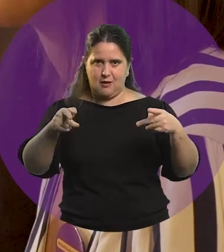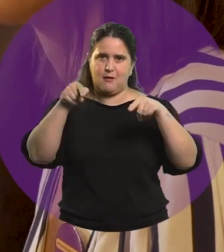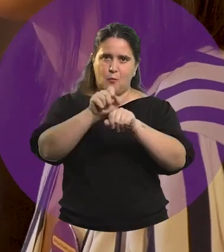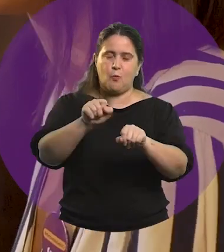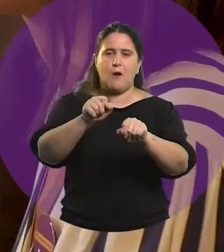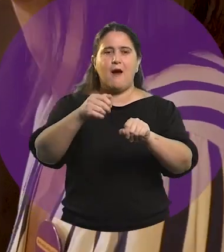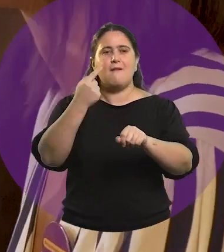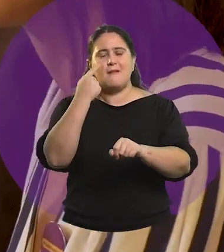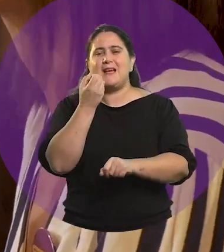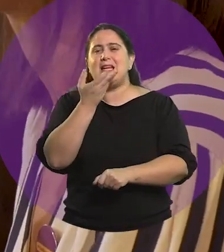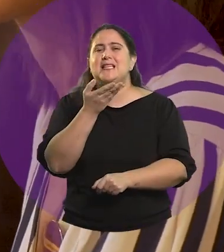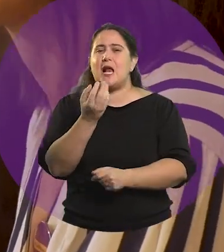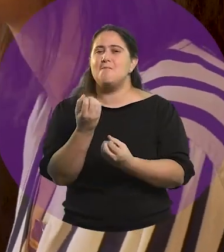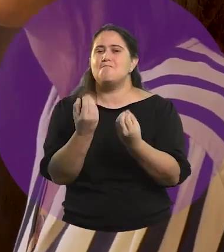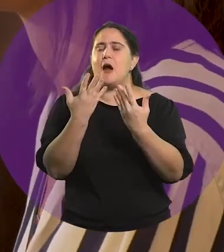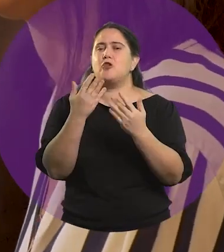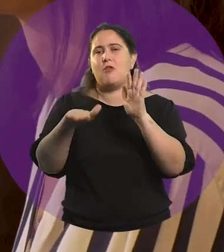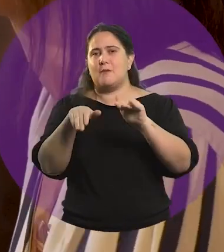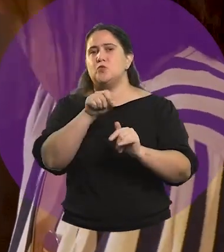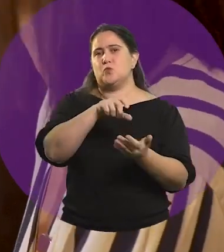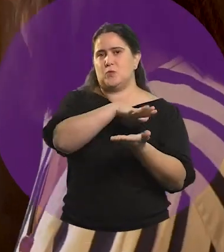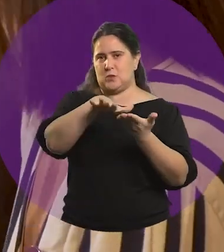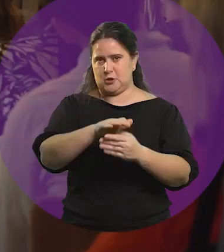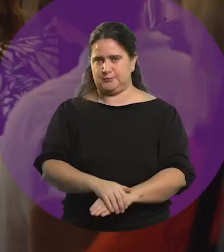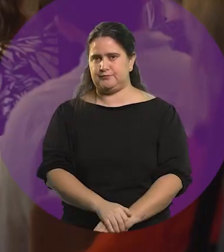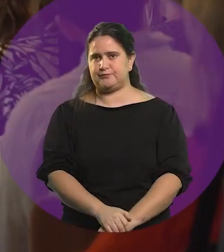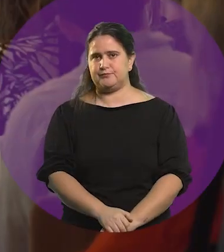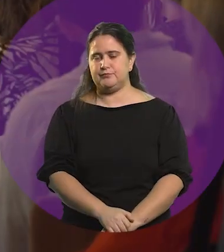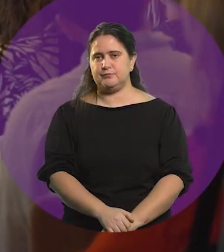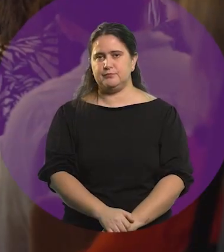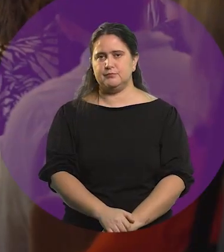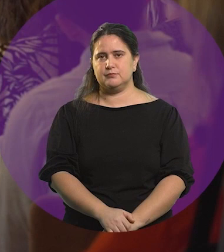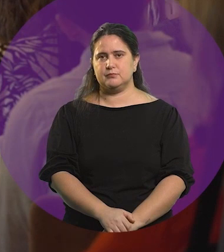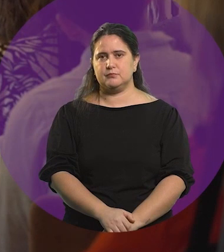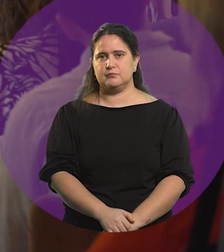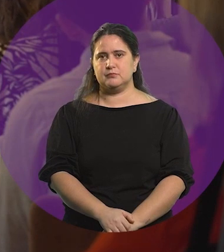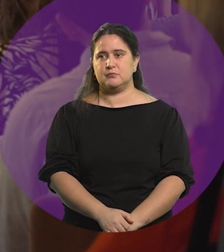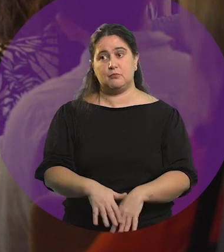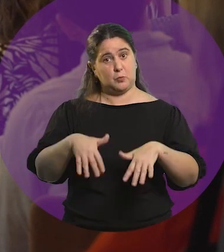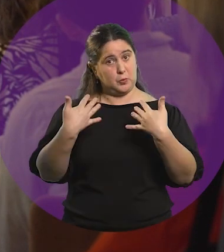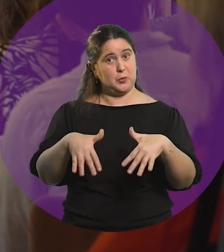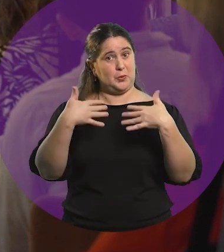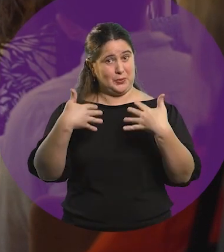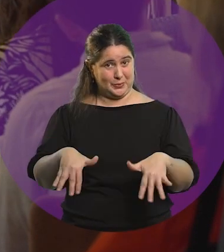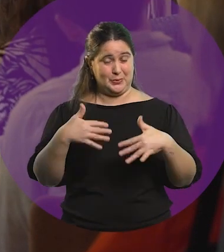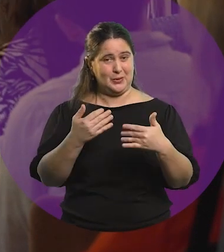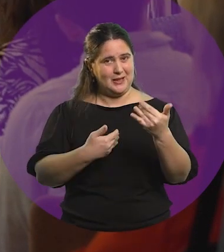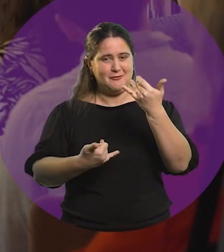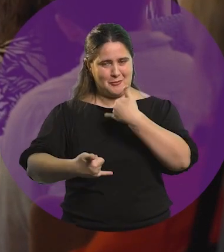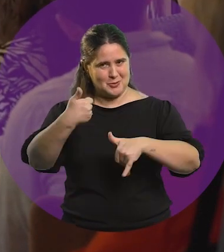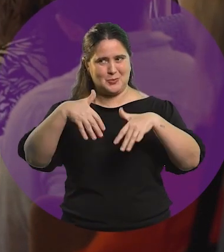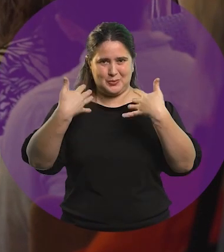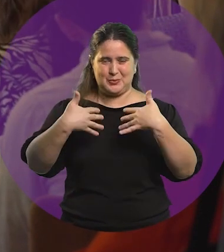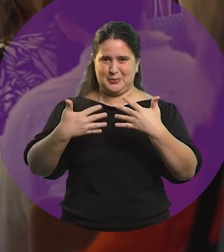entender cómo estas cuestiones nos impactan de diferente manera. Creo que por ahí. Un montón de cosas, un montón de